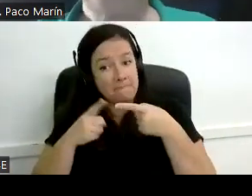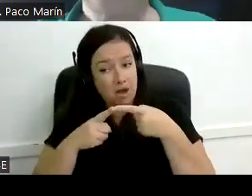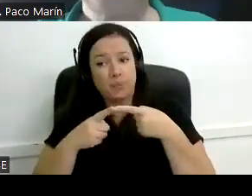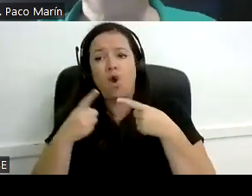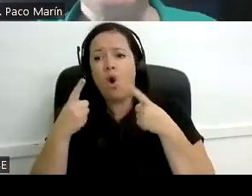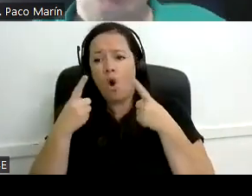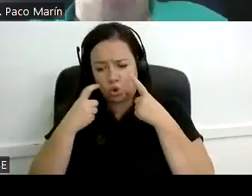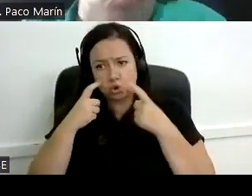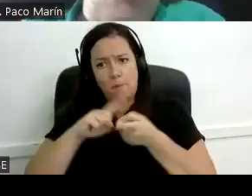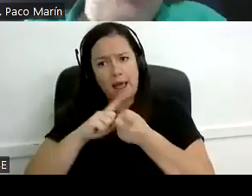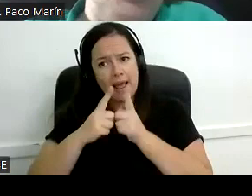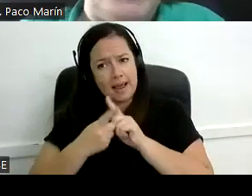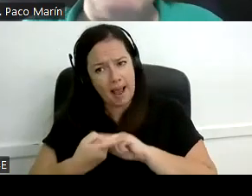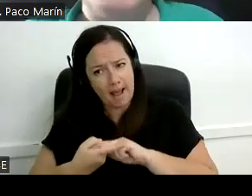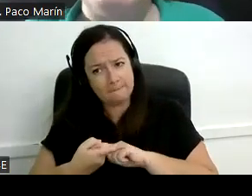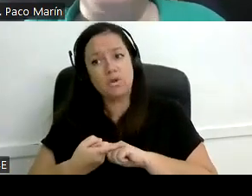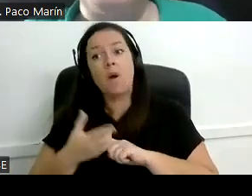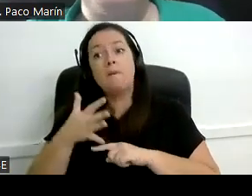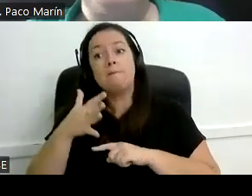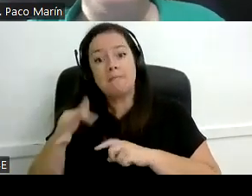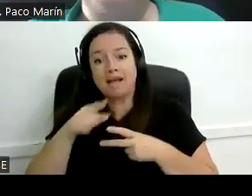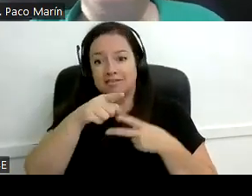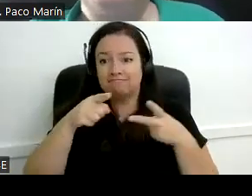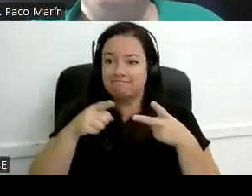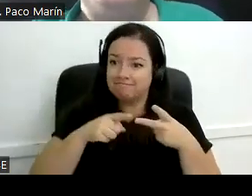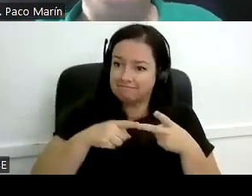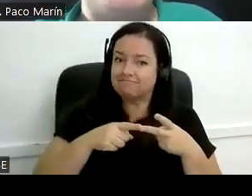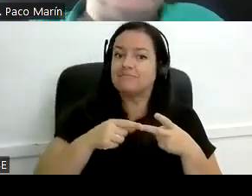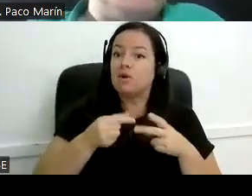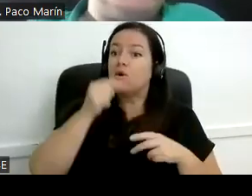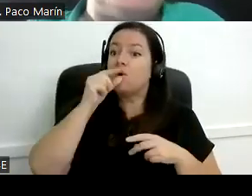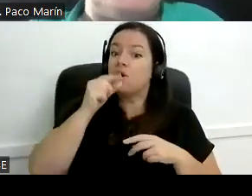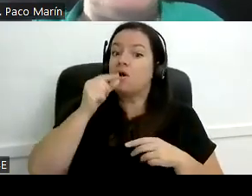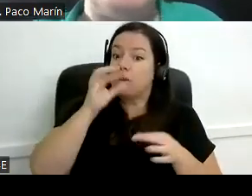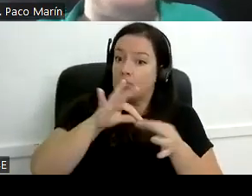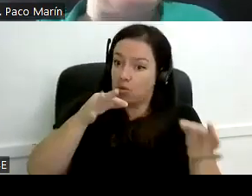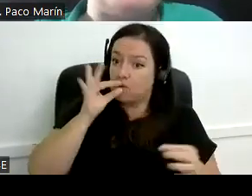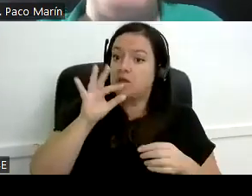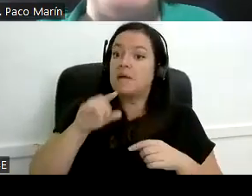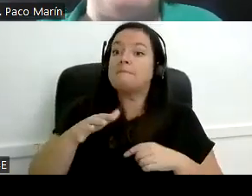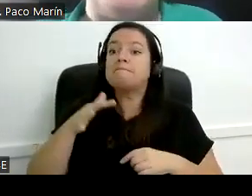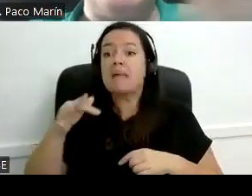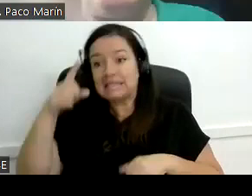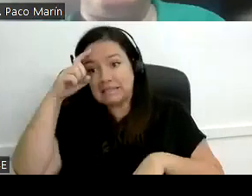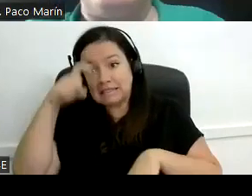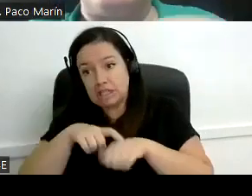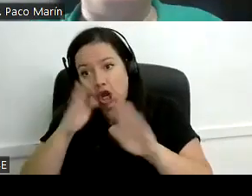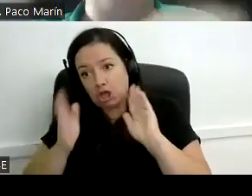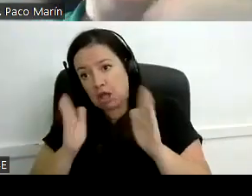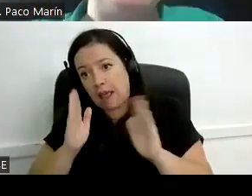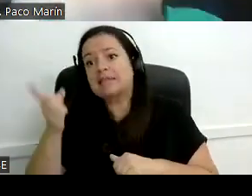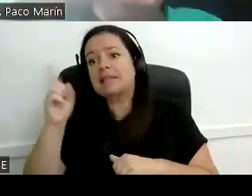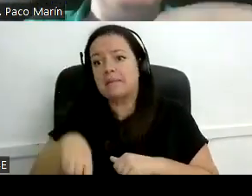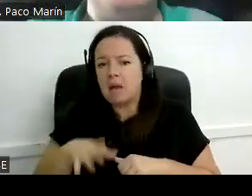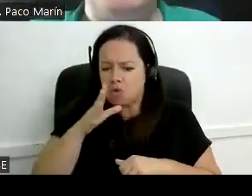comentado, o conjunto al cambio de hábitos que hemos comentado, y si acaso, pues eso, a la psicoterapia que comentábamos antes, ¿no? Analizar